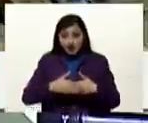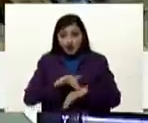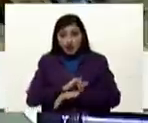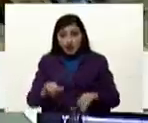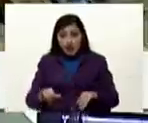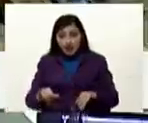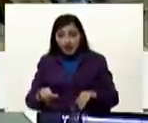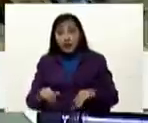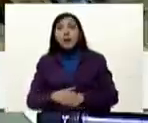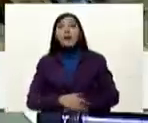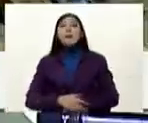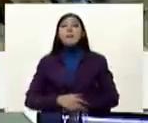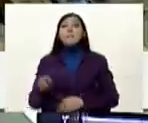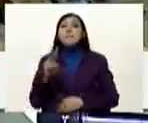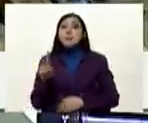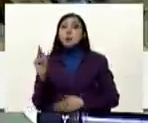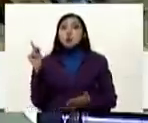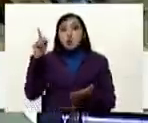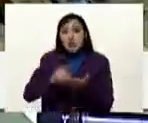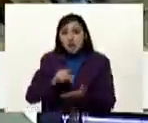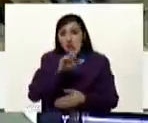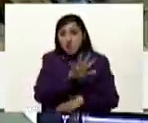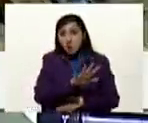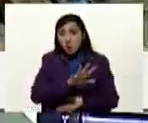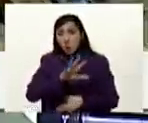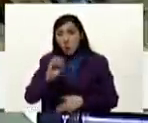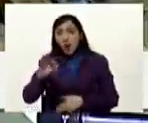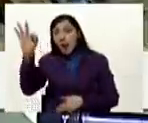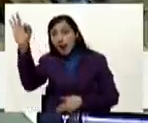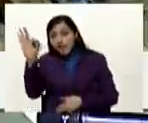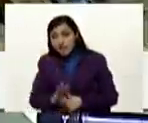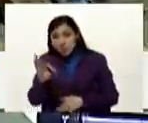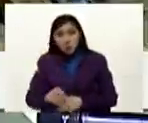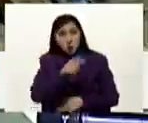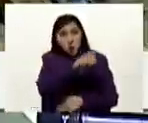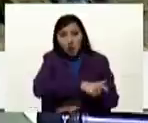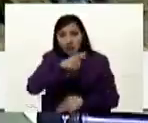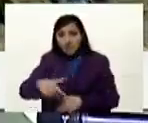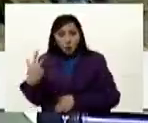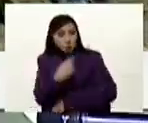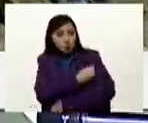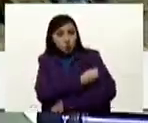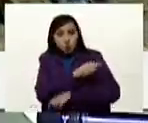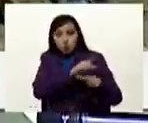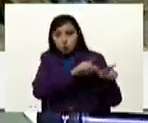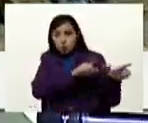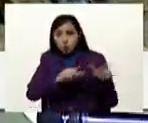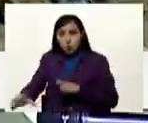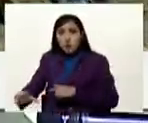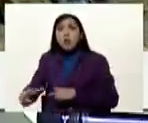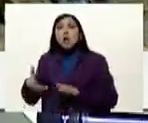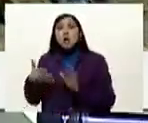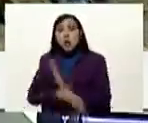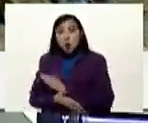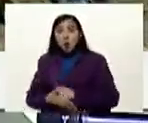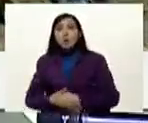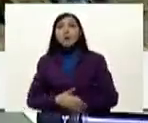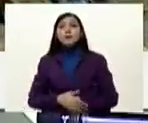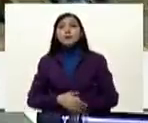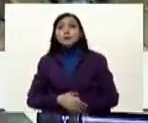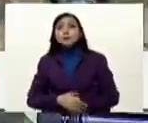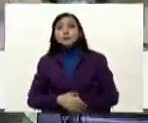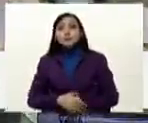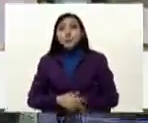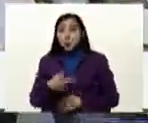para final de esta semana, Venezuela llega al 50% de toda su población en edad de ser vacunada con sus